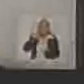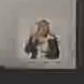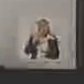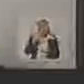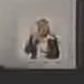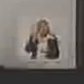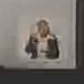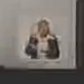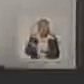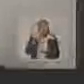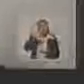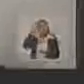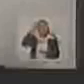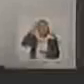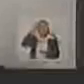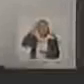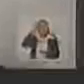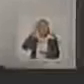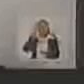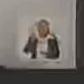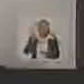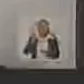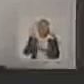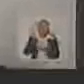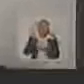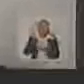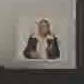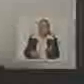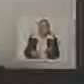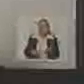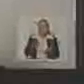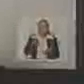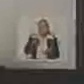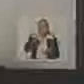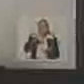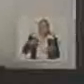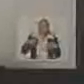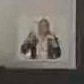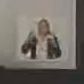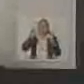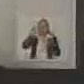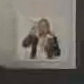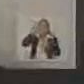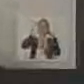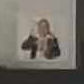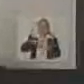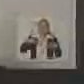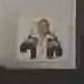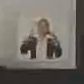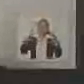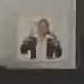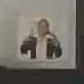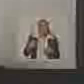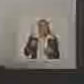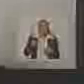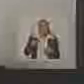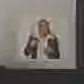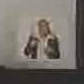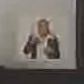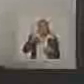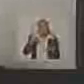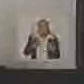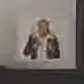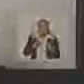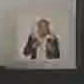pido que pienses en quién vas a votar, en quién vas a depositar tu confianza. Con Dinora Pizano tienes